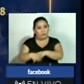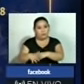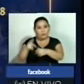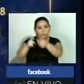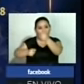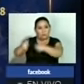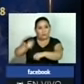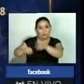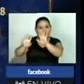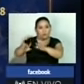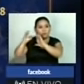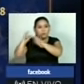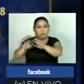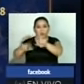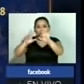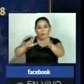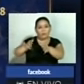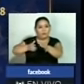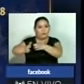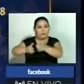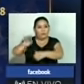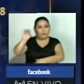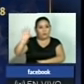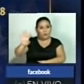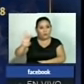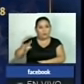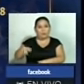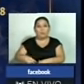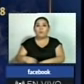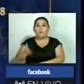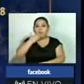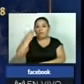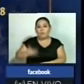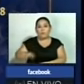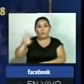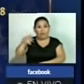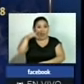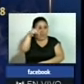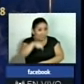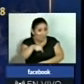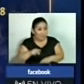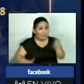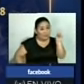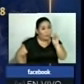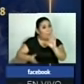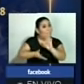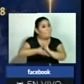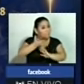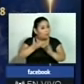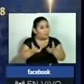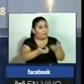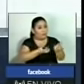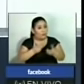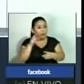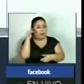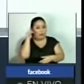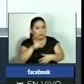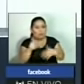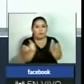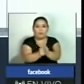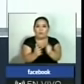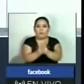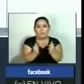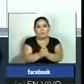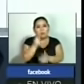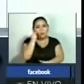y Morazán 4. San Salvador, el departamento con más casos. Así es, con mayor problema, y donde más aglomeraciones hemos